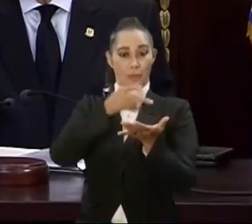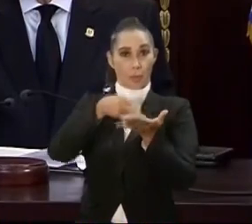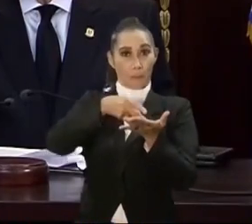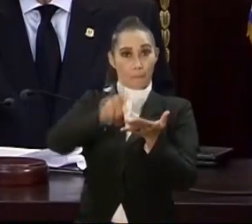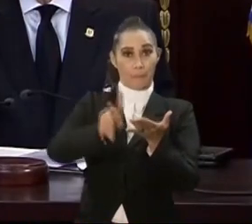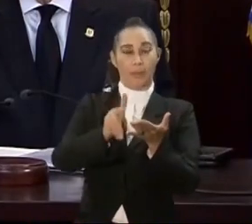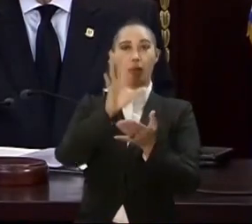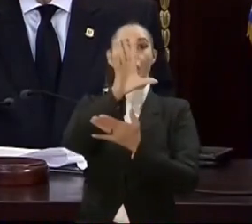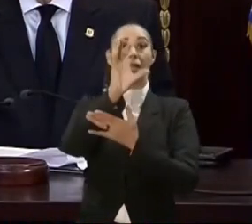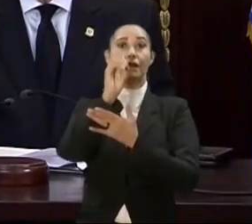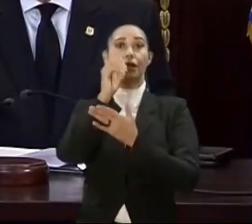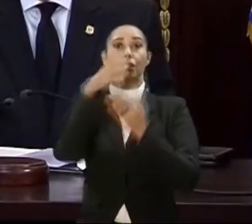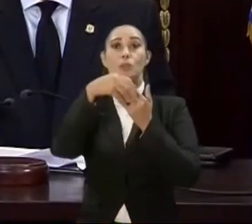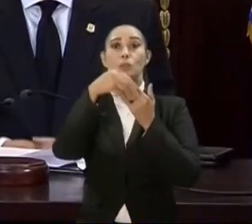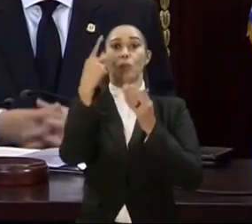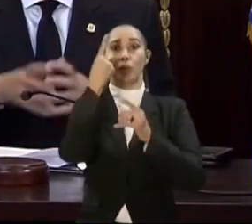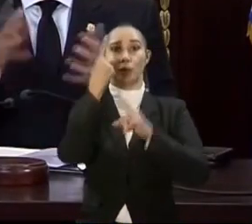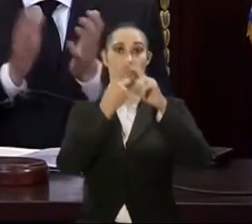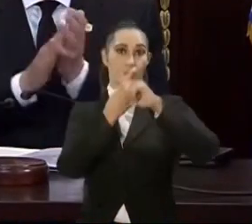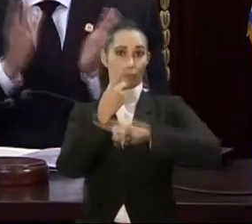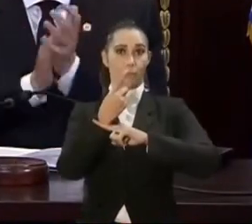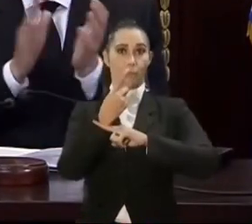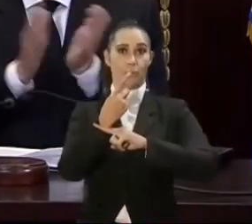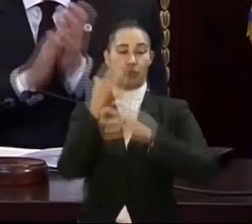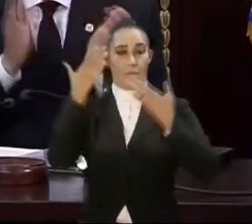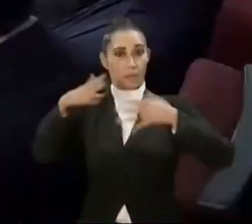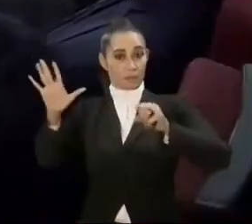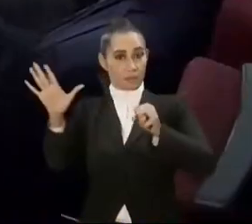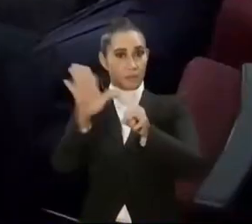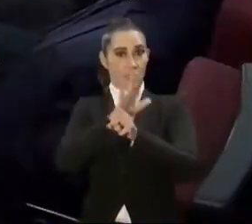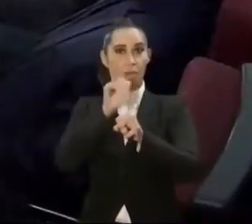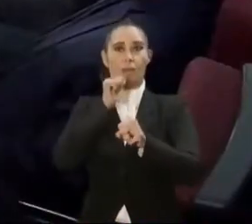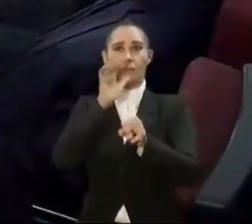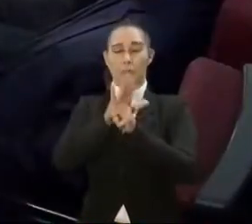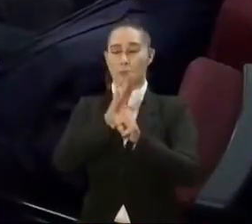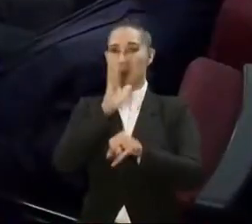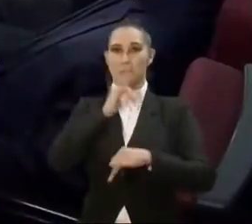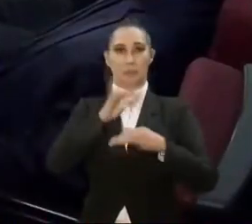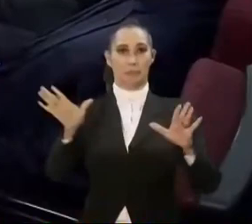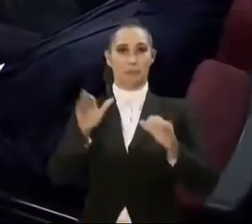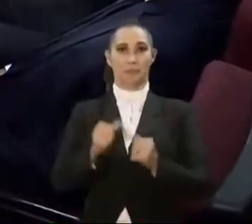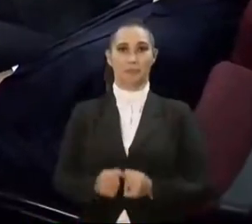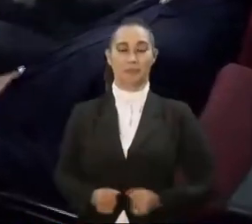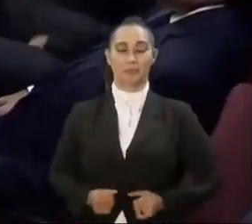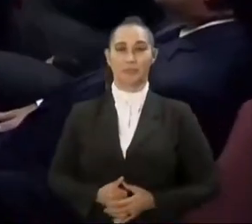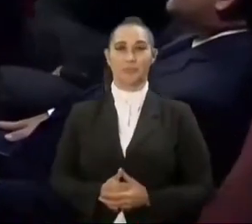un mínimo de $500 al mes, dando así cumplimiento a nuestra promesa.